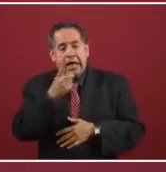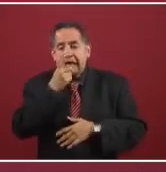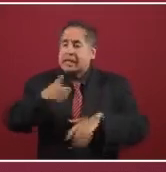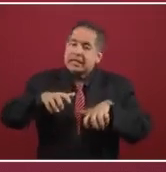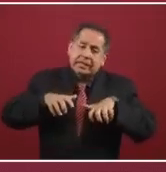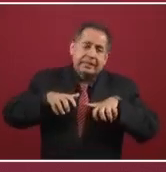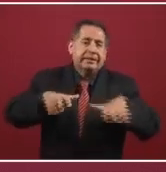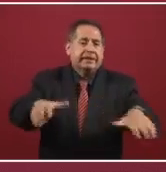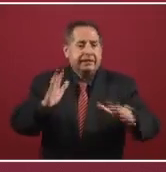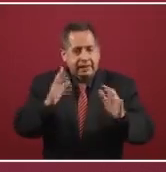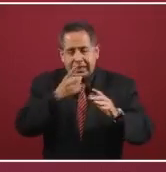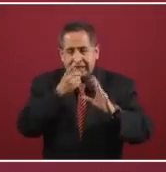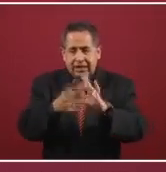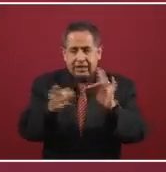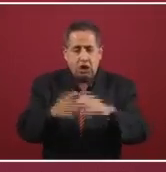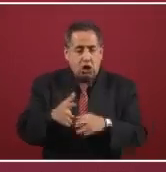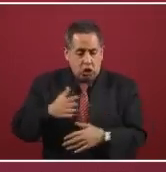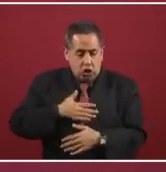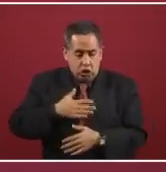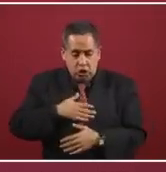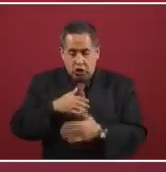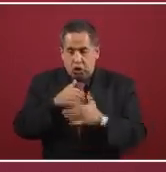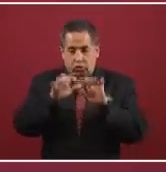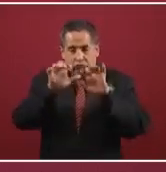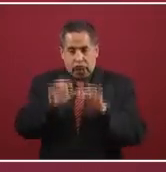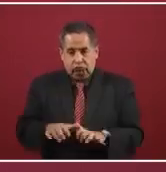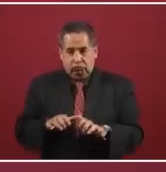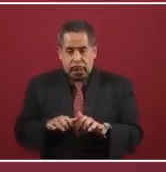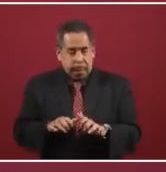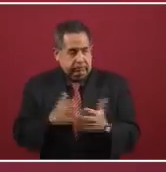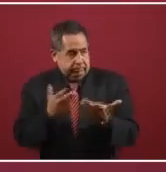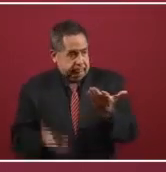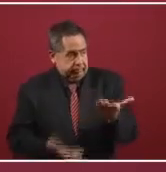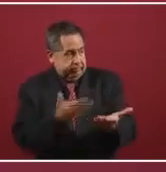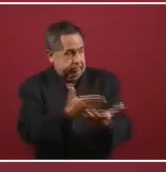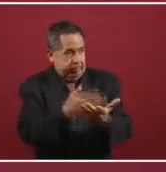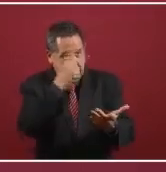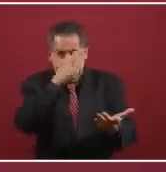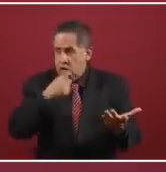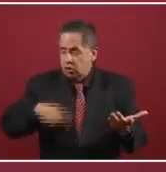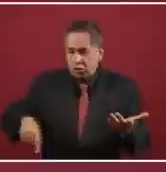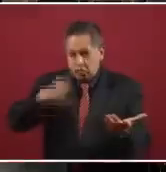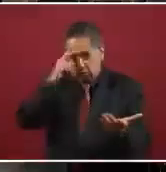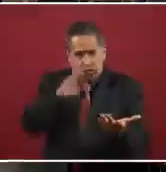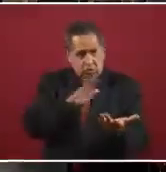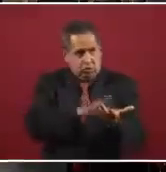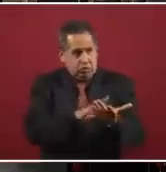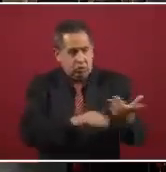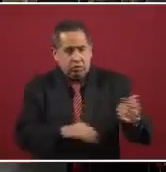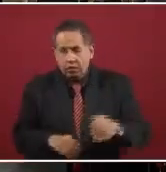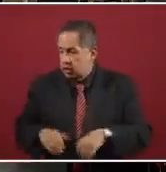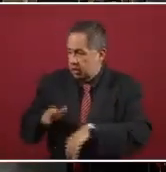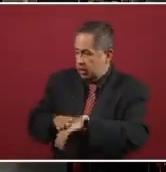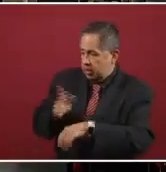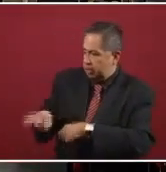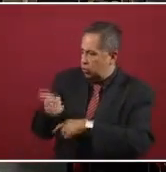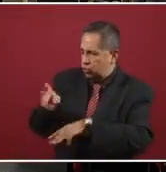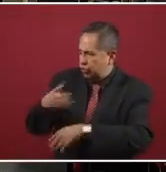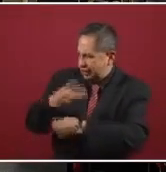reunión. Lo que hice yo en el comunicado es reproducir las posiciones de México. Y él no se refirió a este tema.